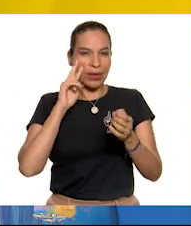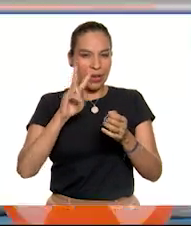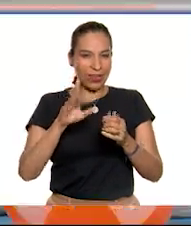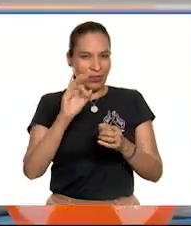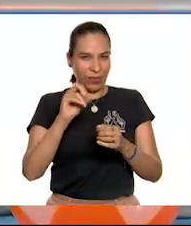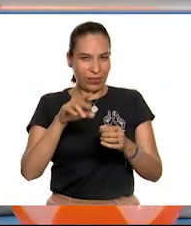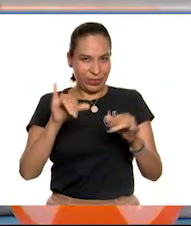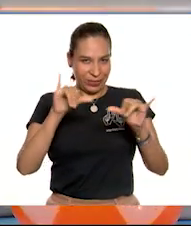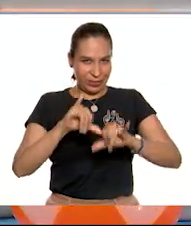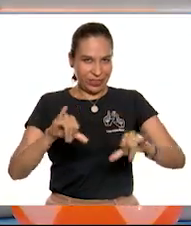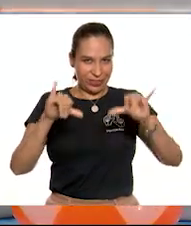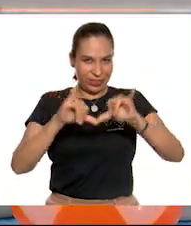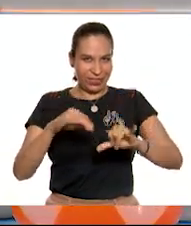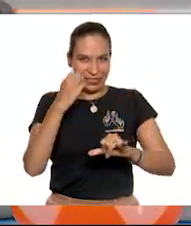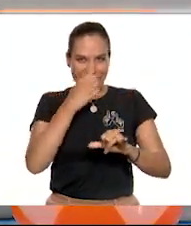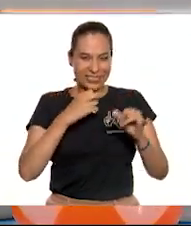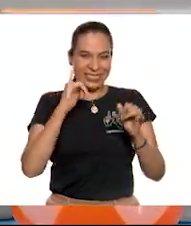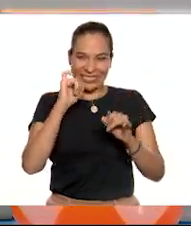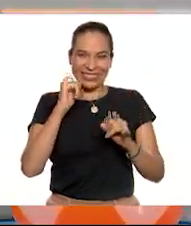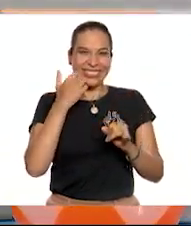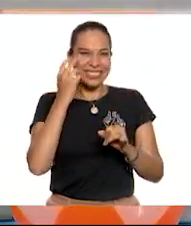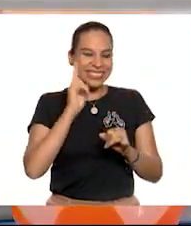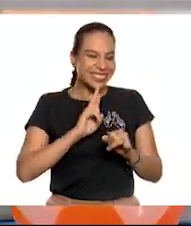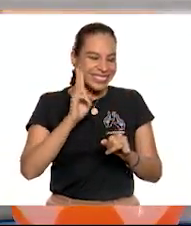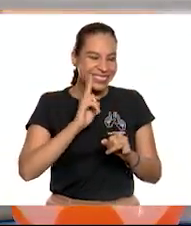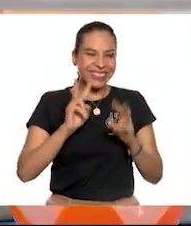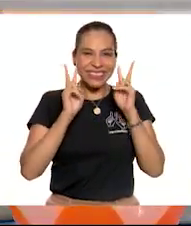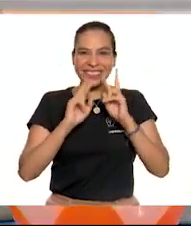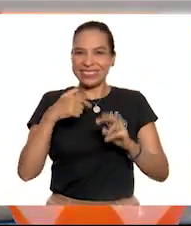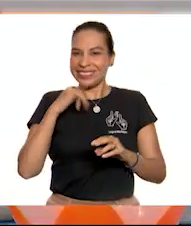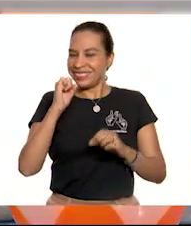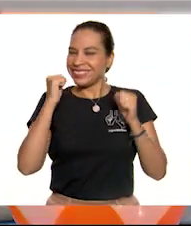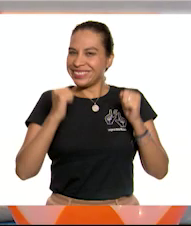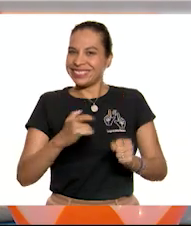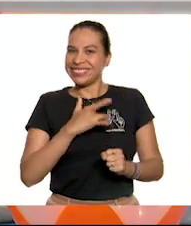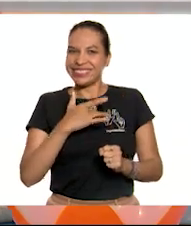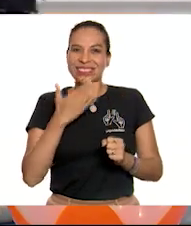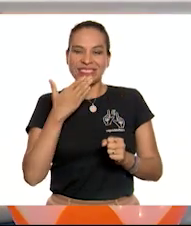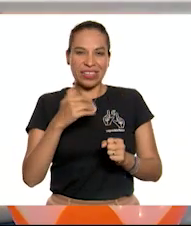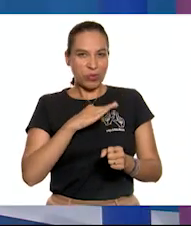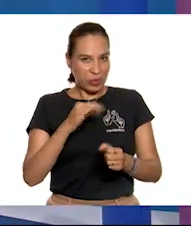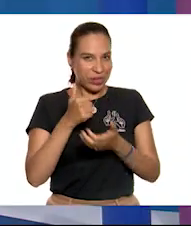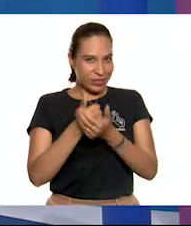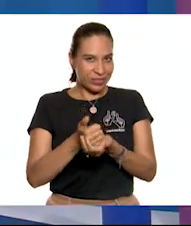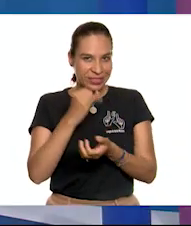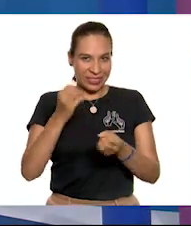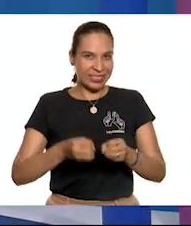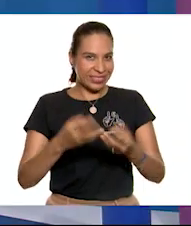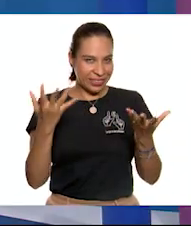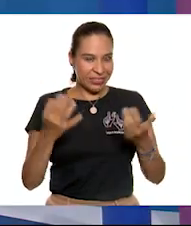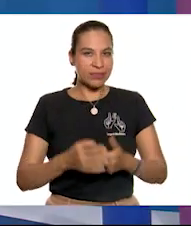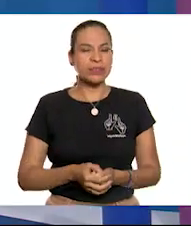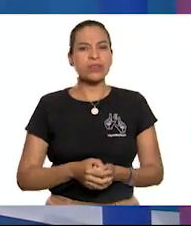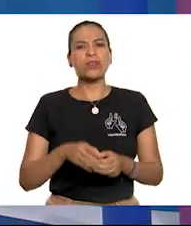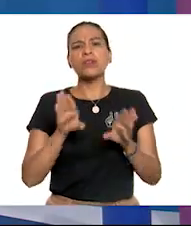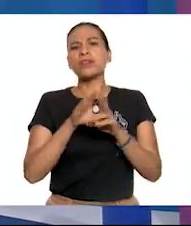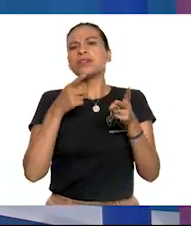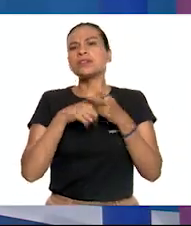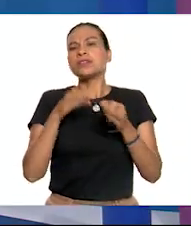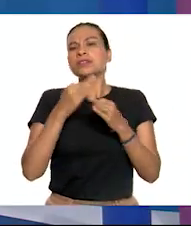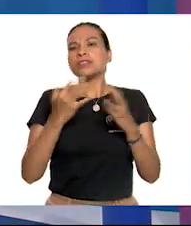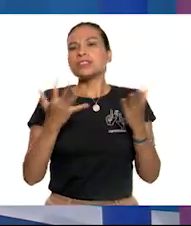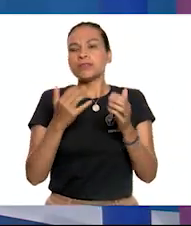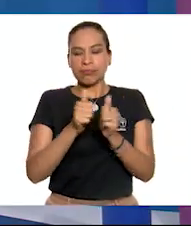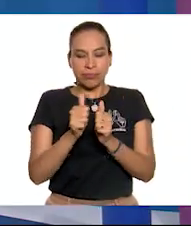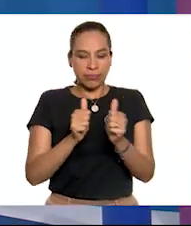sí. ¡Experimentos! ¡Sí! Yo sí estoy lista. ¿Puedo ayudar? ¡Claro, Ale! Comencemos a hacer